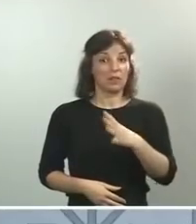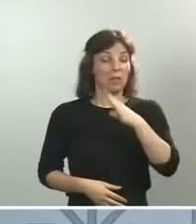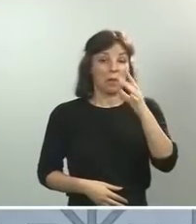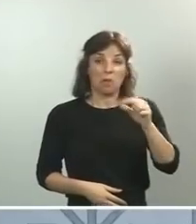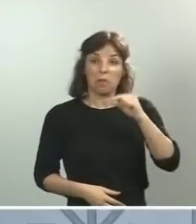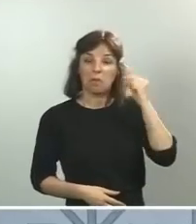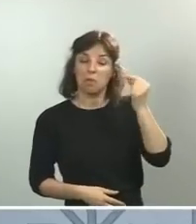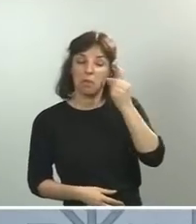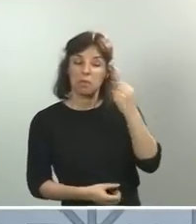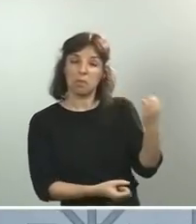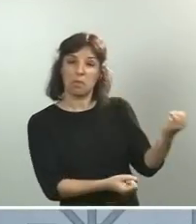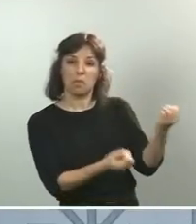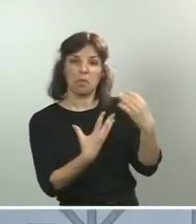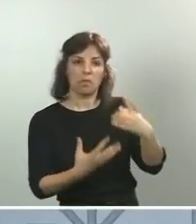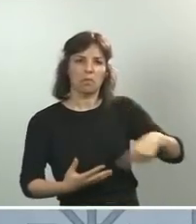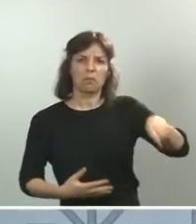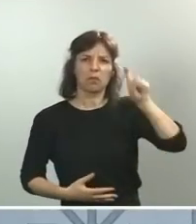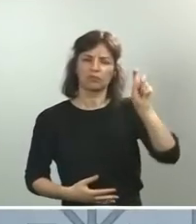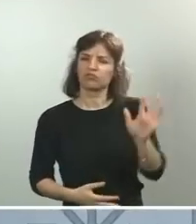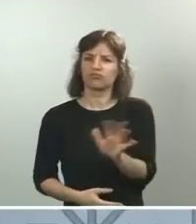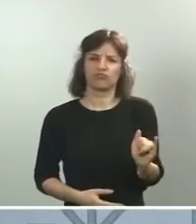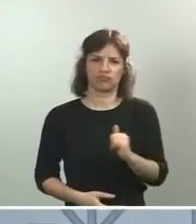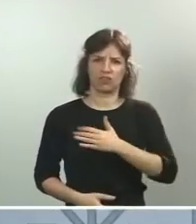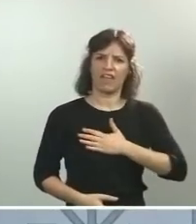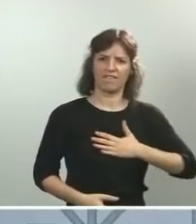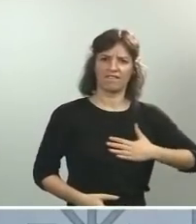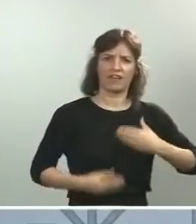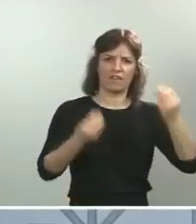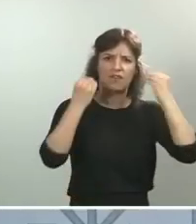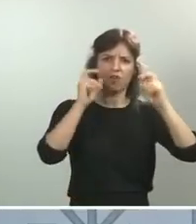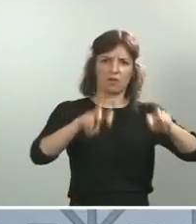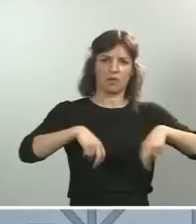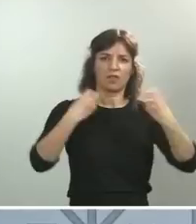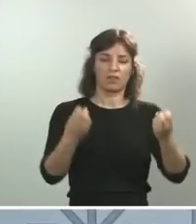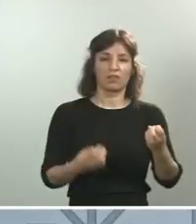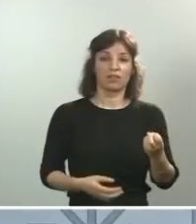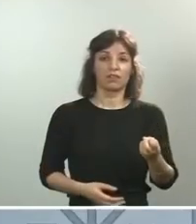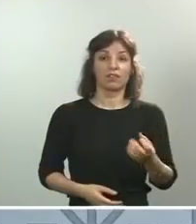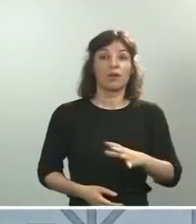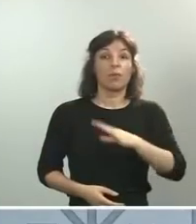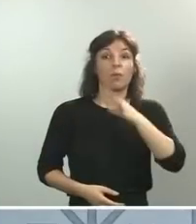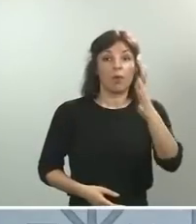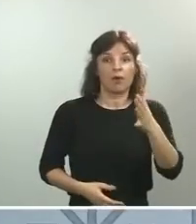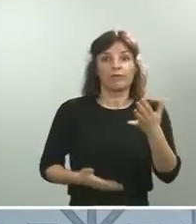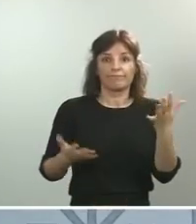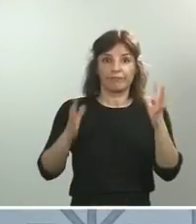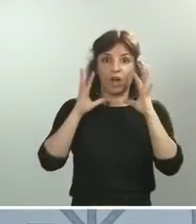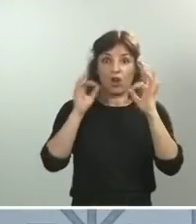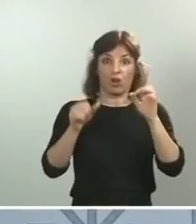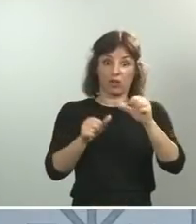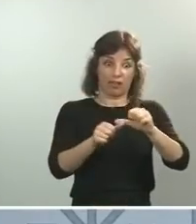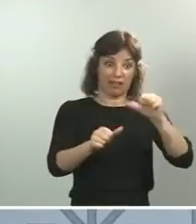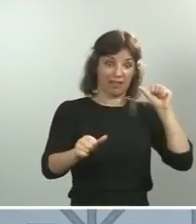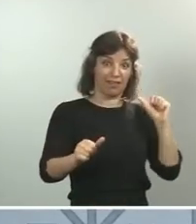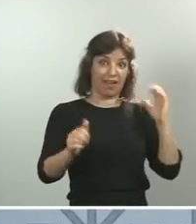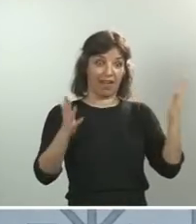dispuesto a hacer esto, entre otras cosas, para que no tengan que afrontar sin preparación lo que han tenido que afrontar ahora.